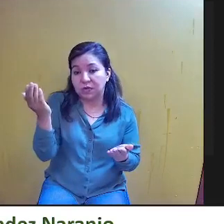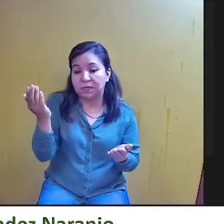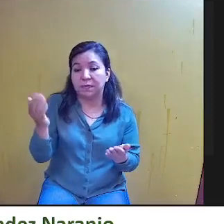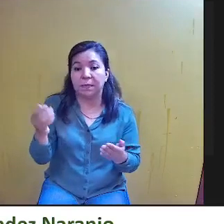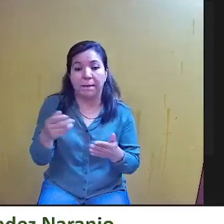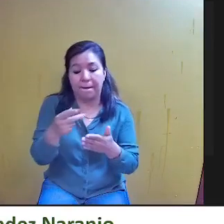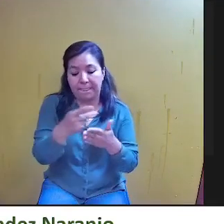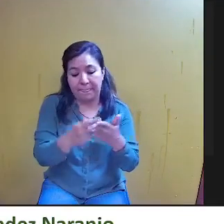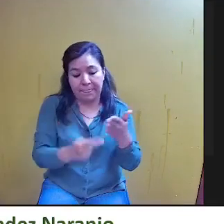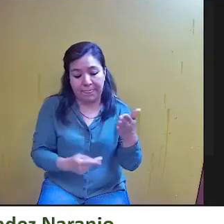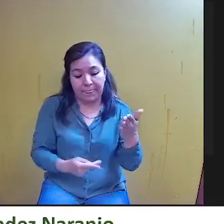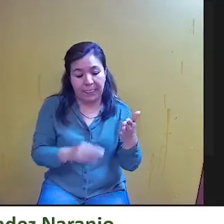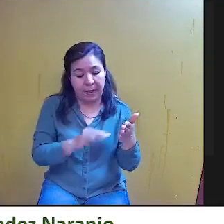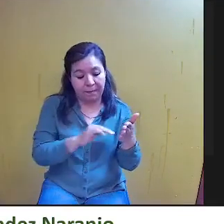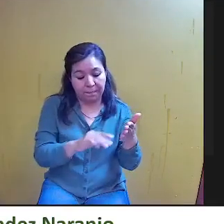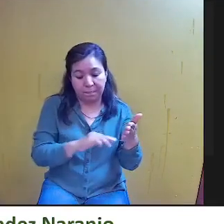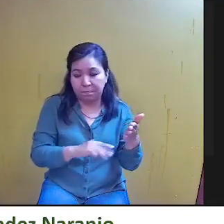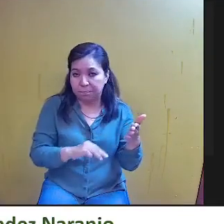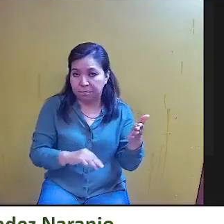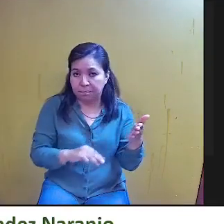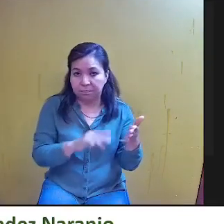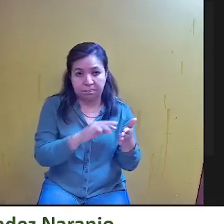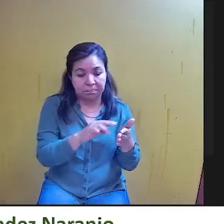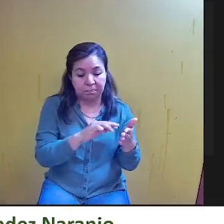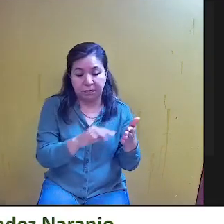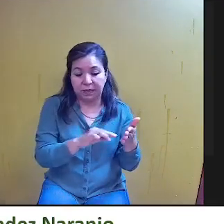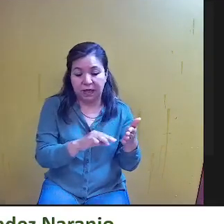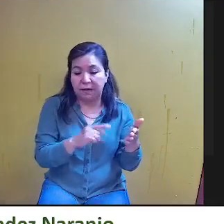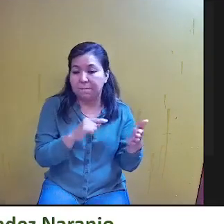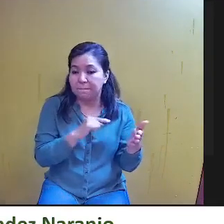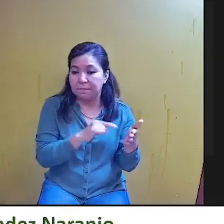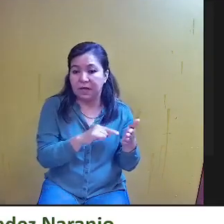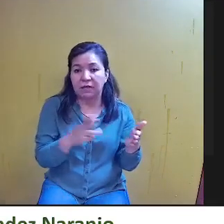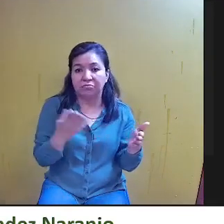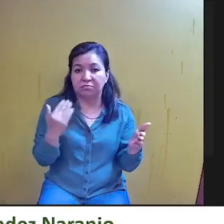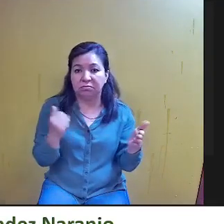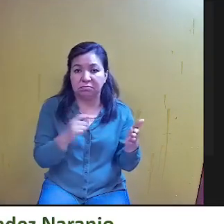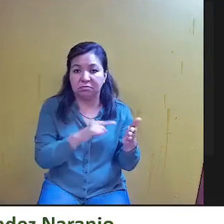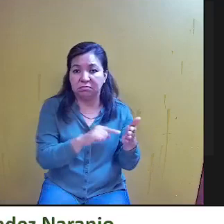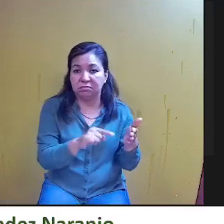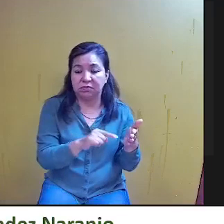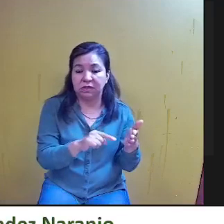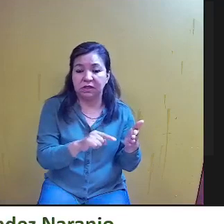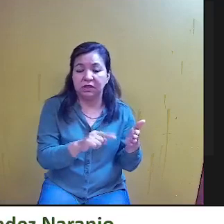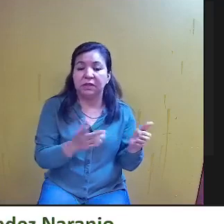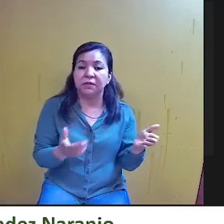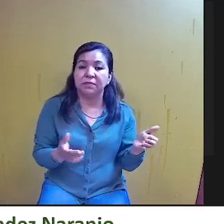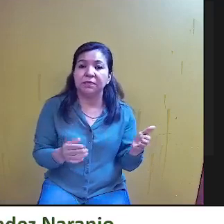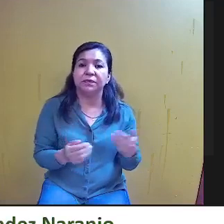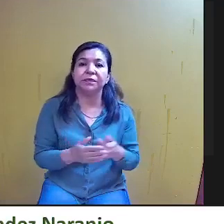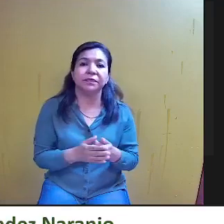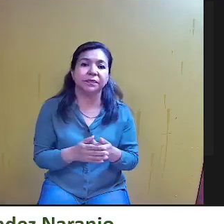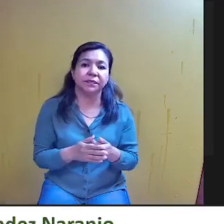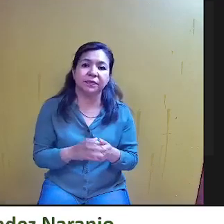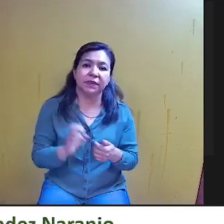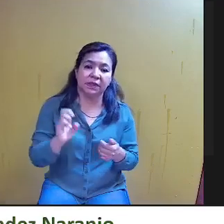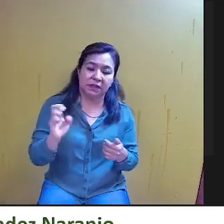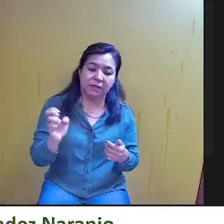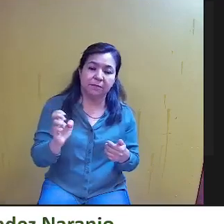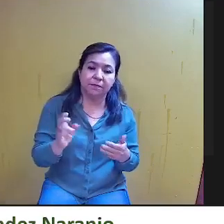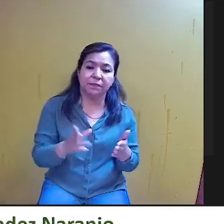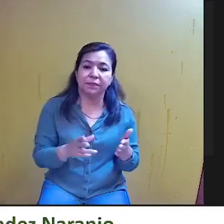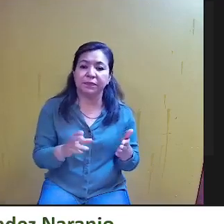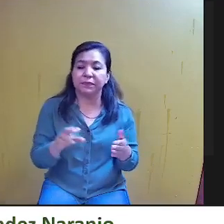la lista mencionada ni en el dictamen de personas aptas para ser designadas. De ahí que no era apta para ser designada en alguno de los